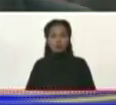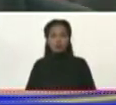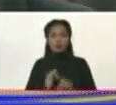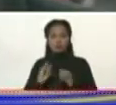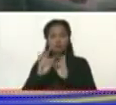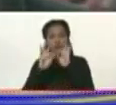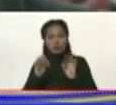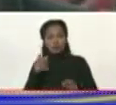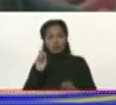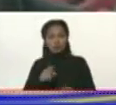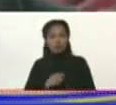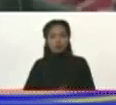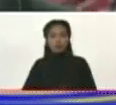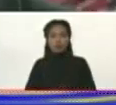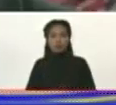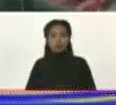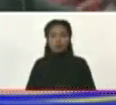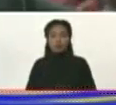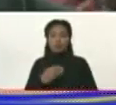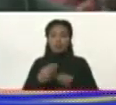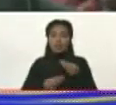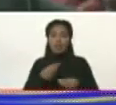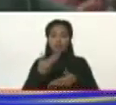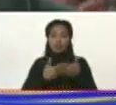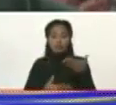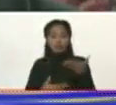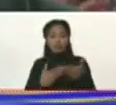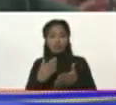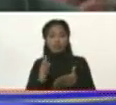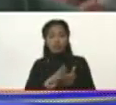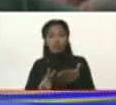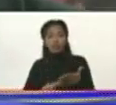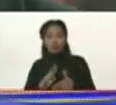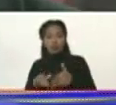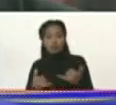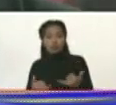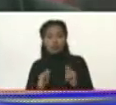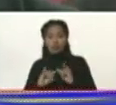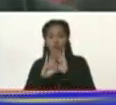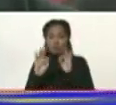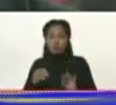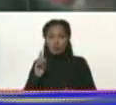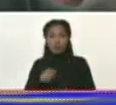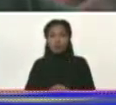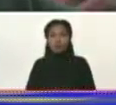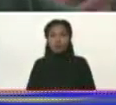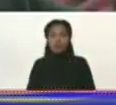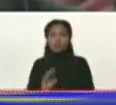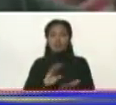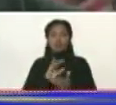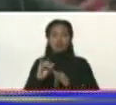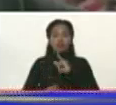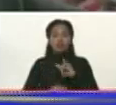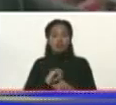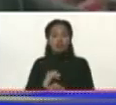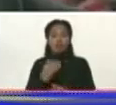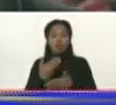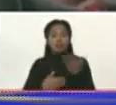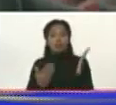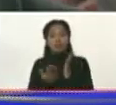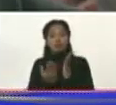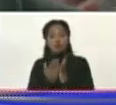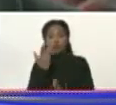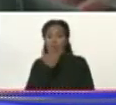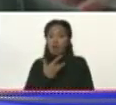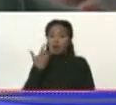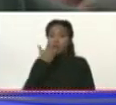Asimismo, se crea, adscrito al Cumbre Internacional, el Centro Internacional de Estudios